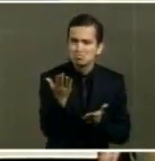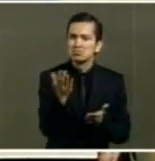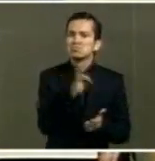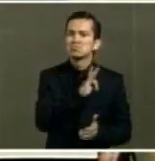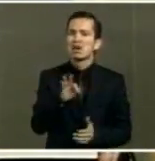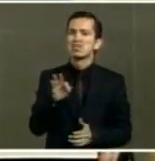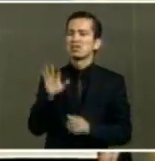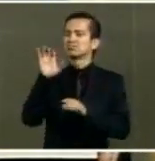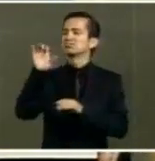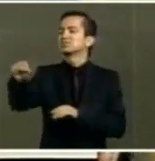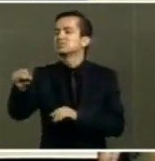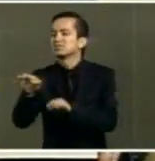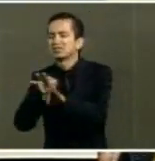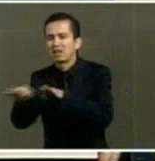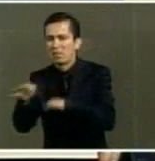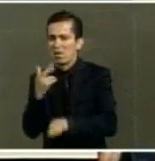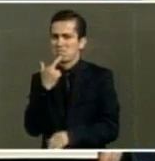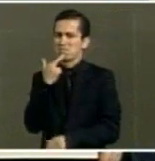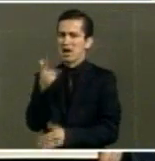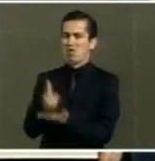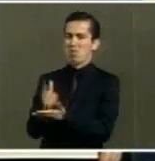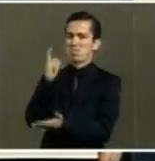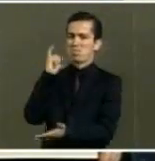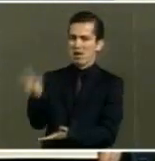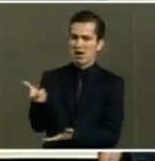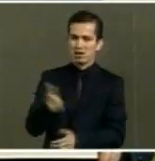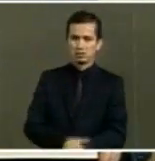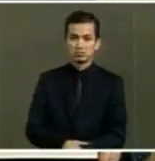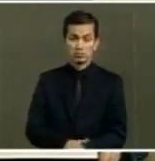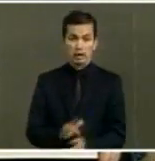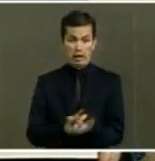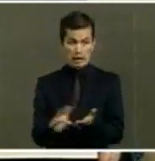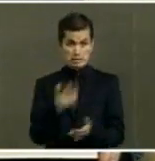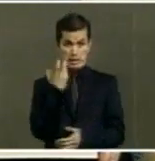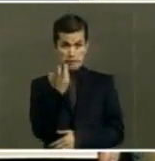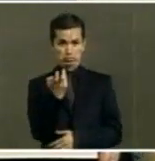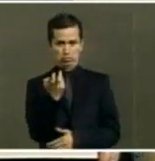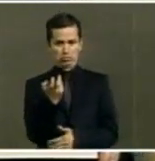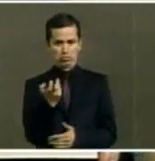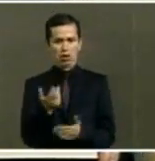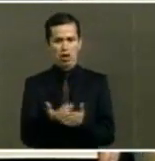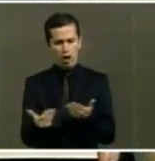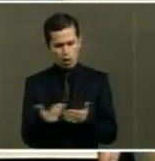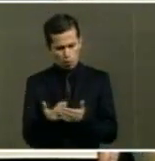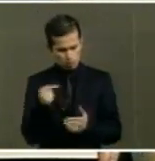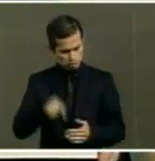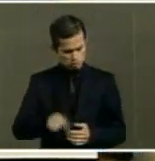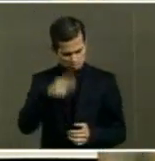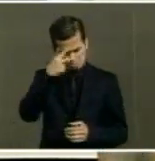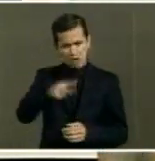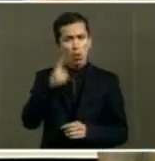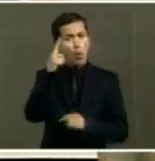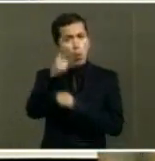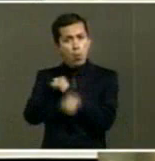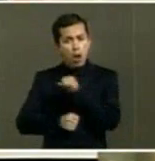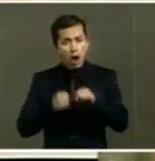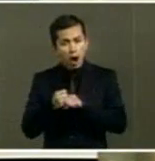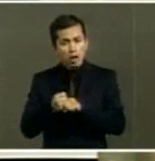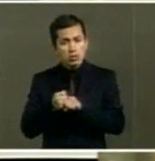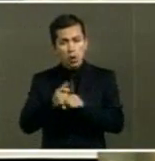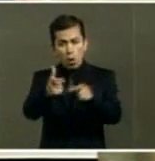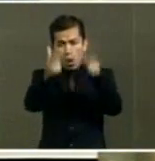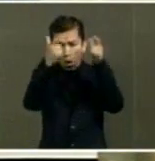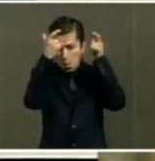pagados. Gracias a este esfuerzo, hoy cada año se gradúan en México más de